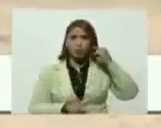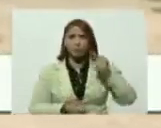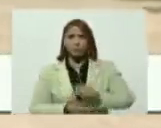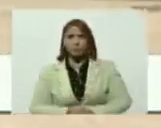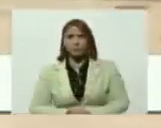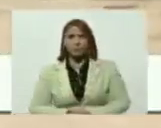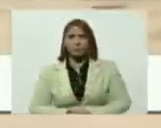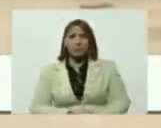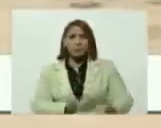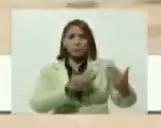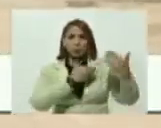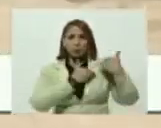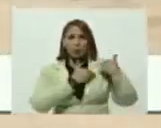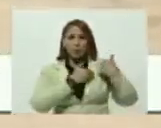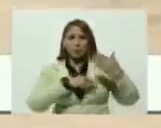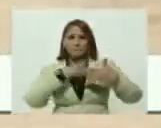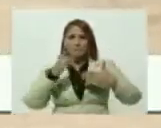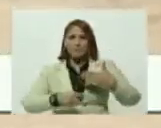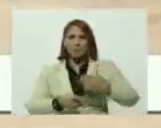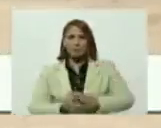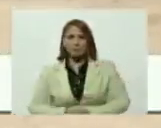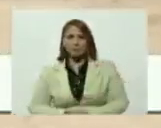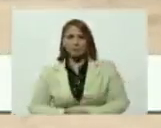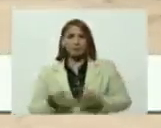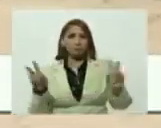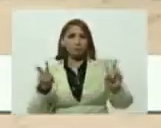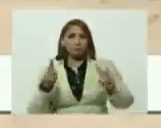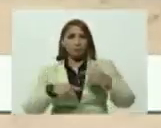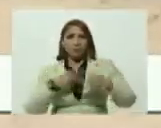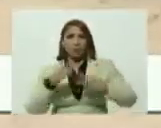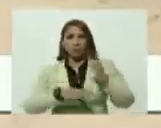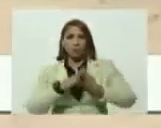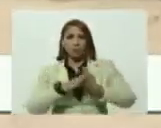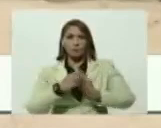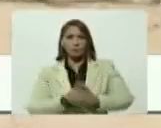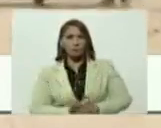es la responsable de este plan excepcional Victoria Productiva.